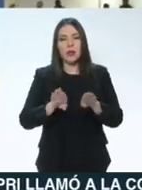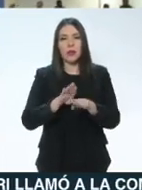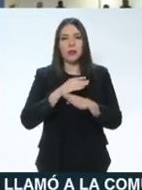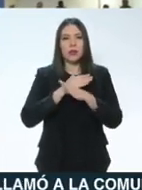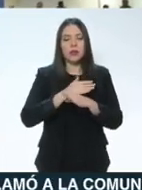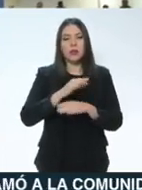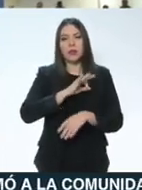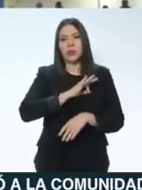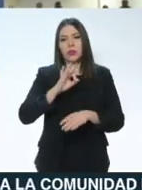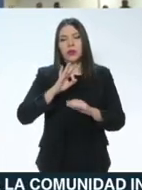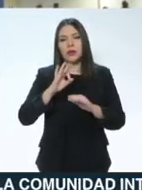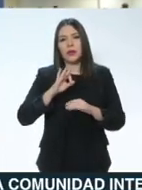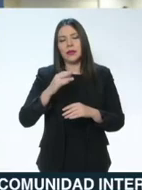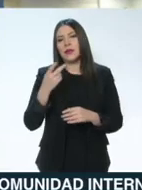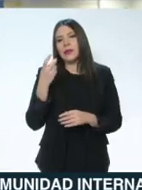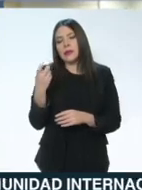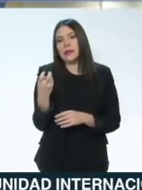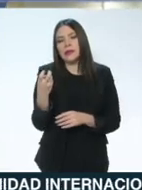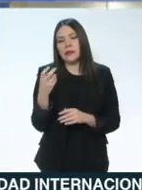llegar a